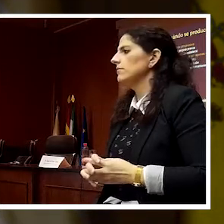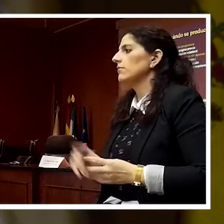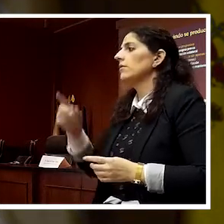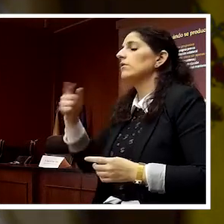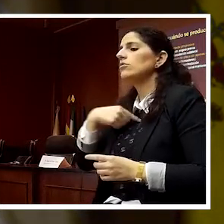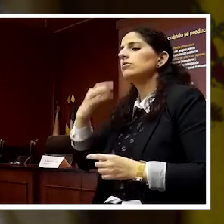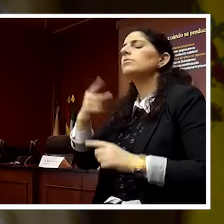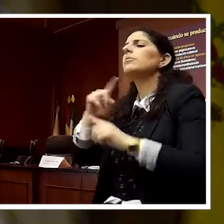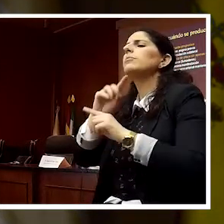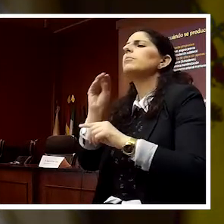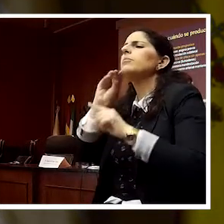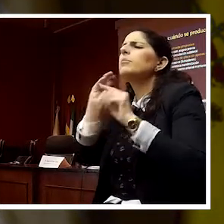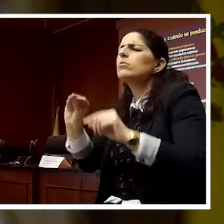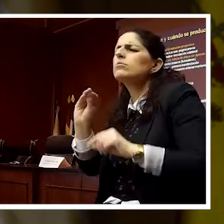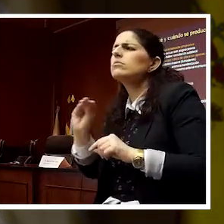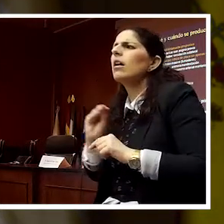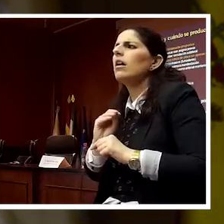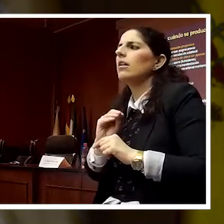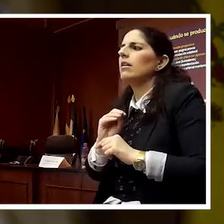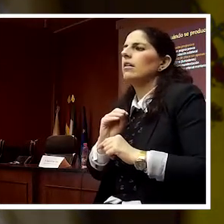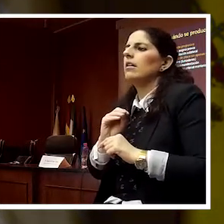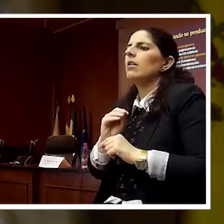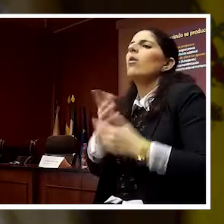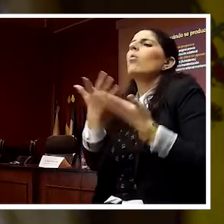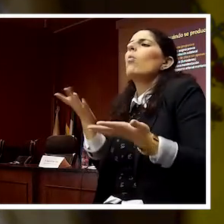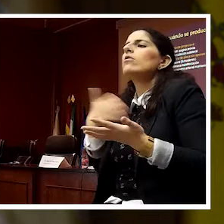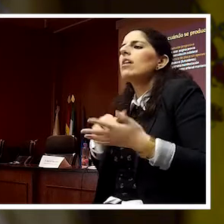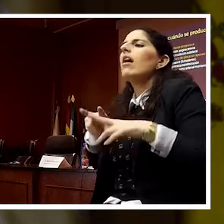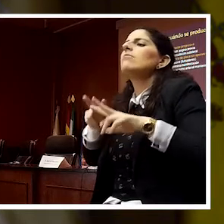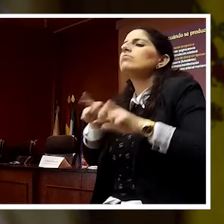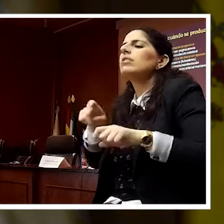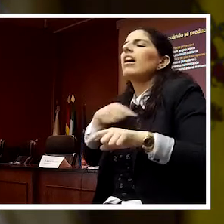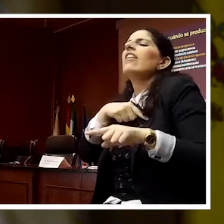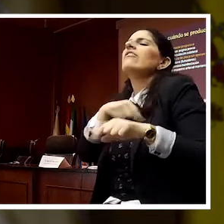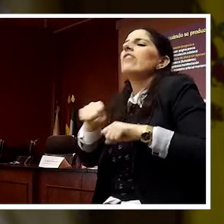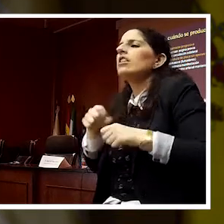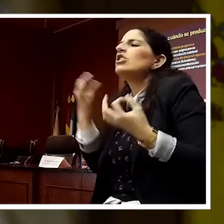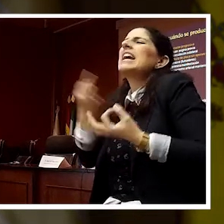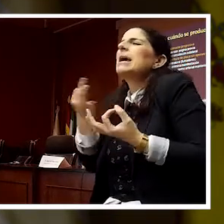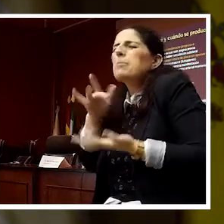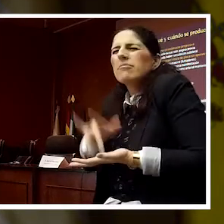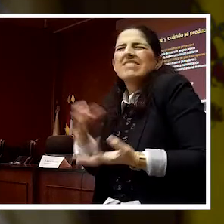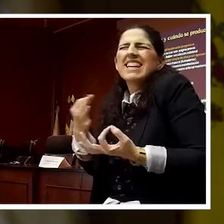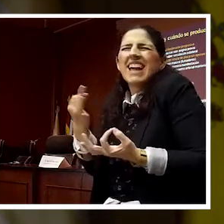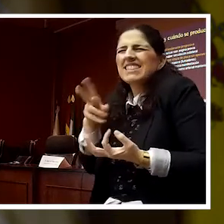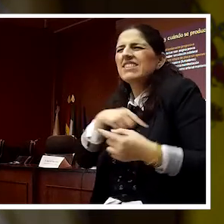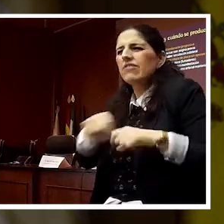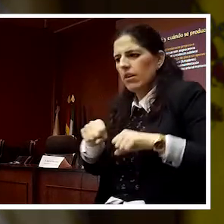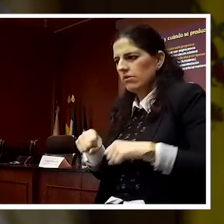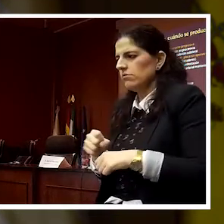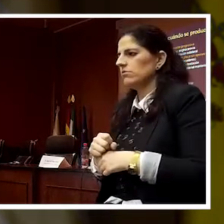nos preguntaríamos, ¿por qué y cuándo se produce el infarto? ¿Qué es lo que acontece? Pues,